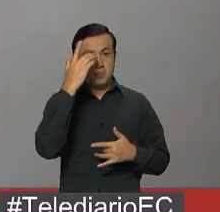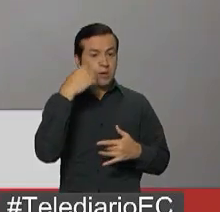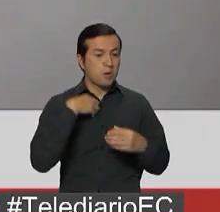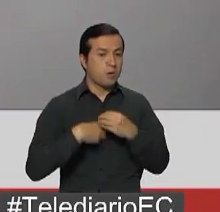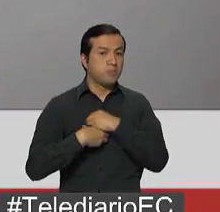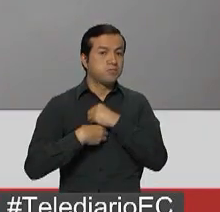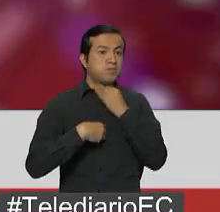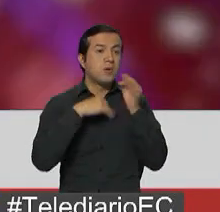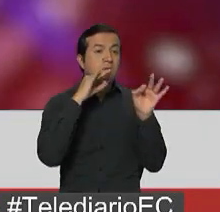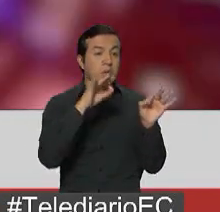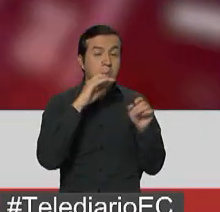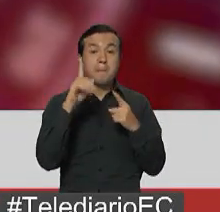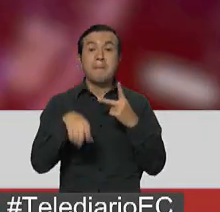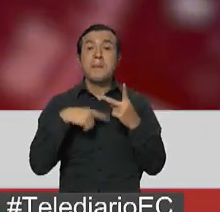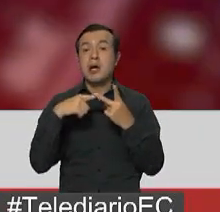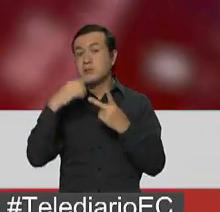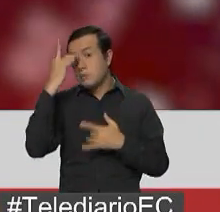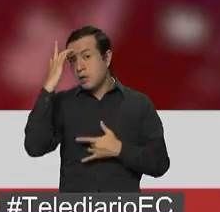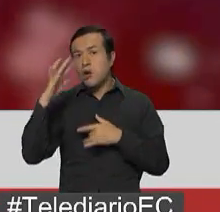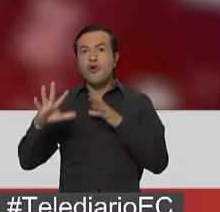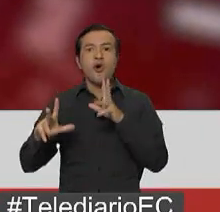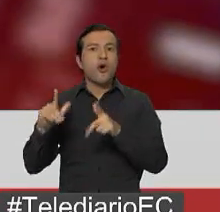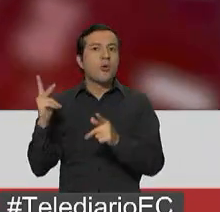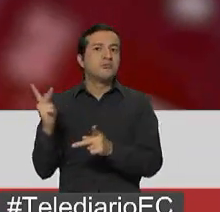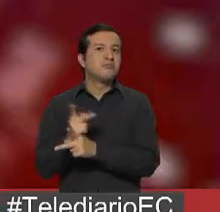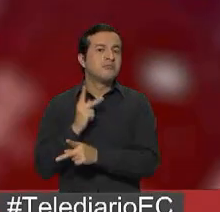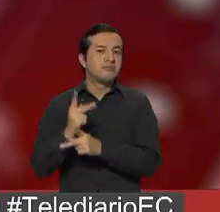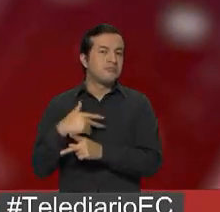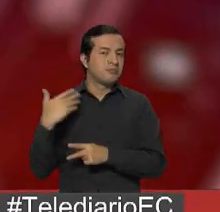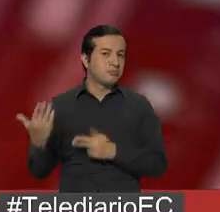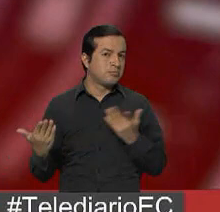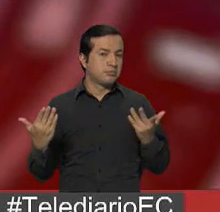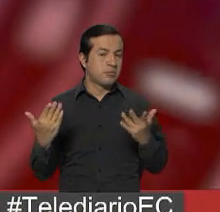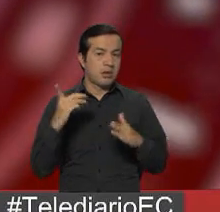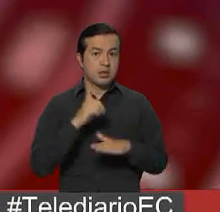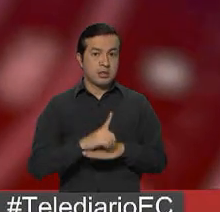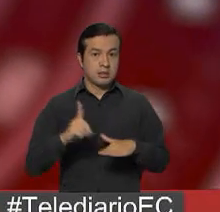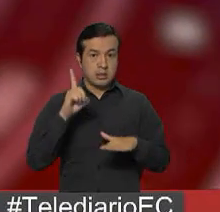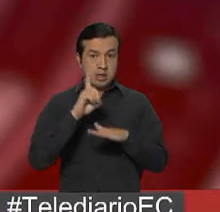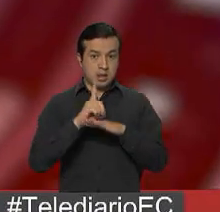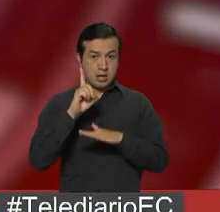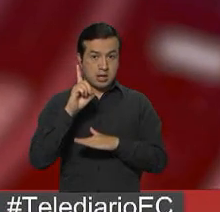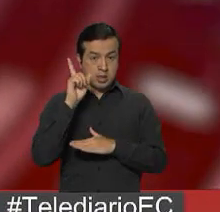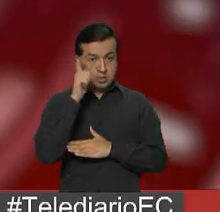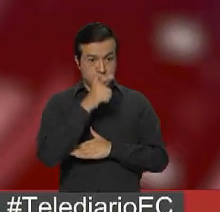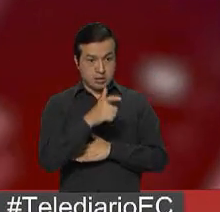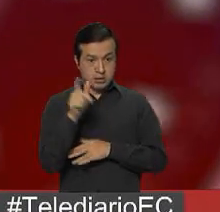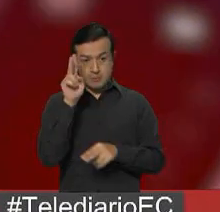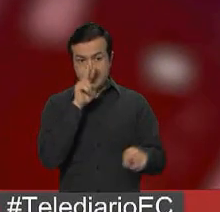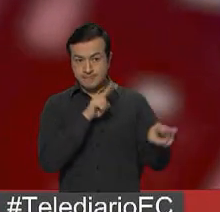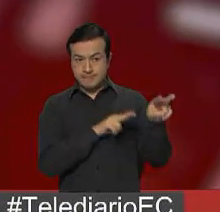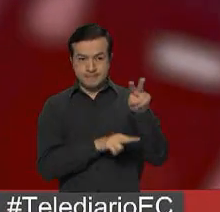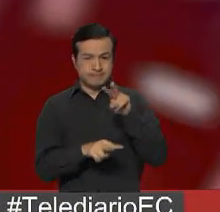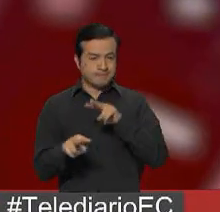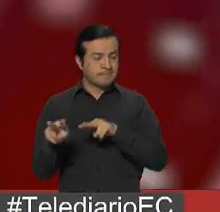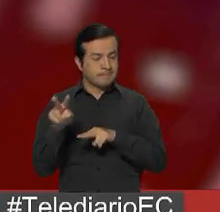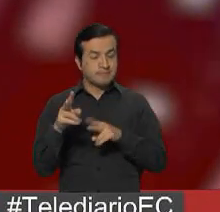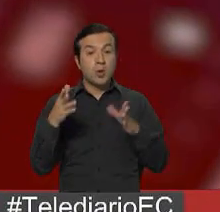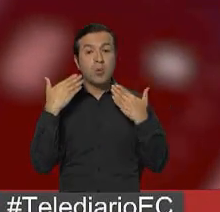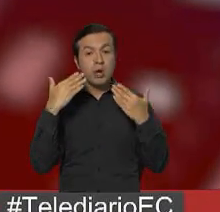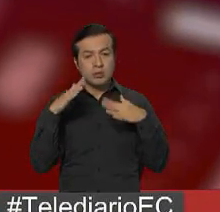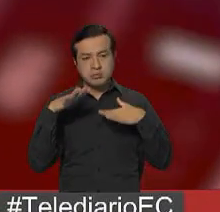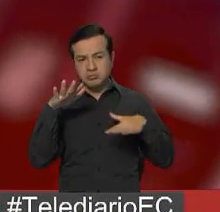sino la de la corrupción la fiscal general diana salazar dirige desde guayaquil las acciones de investigación con el máximo rigor dijo